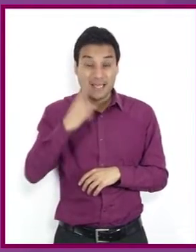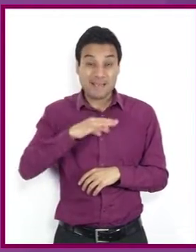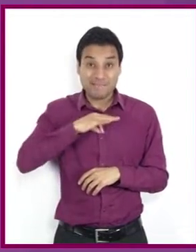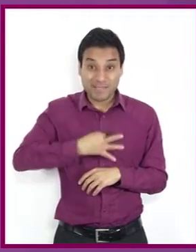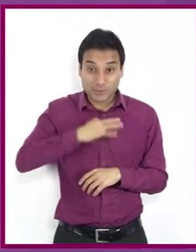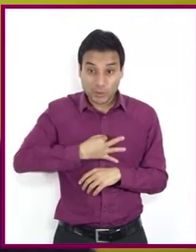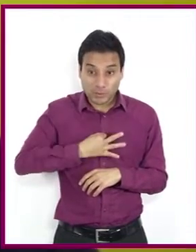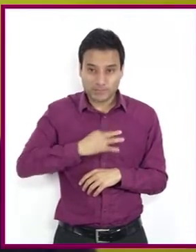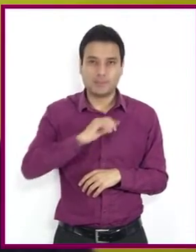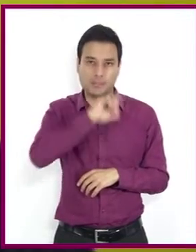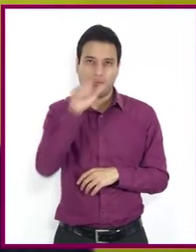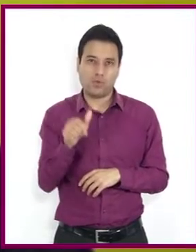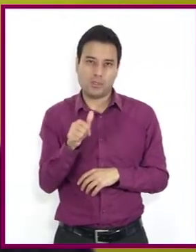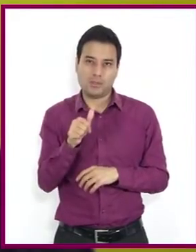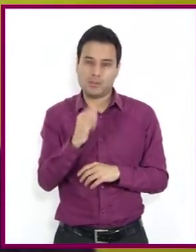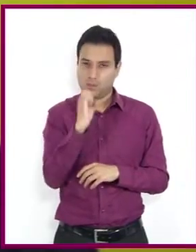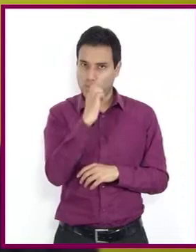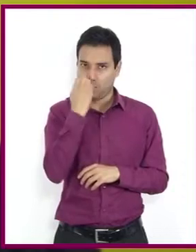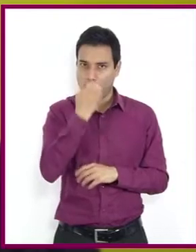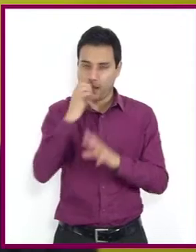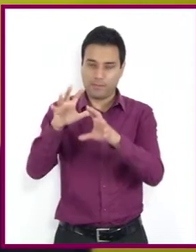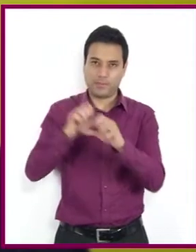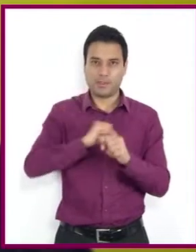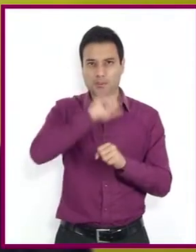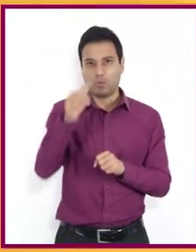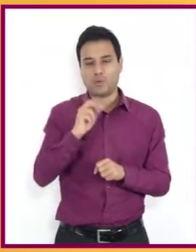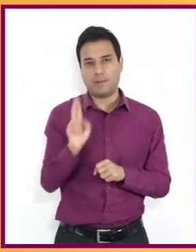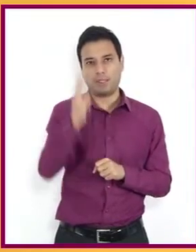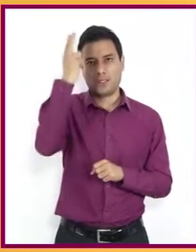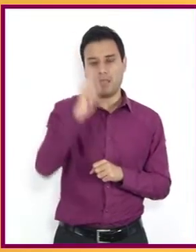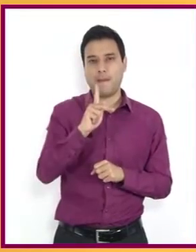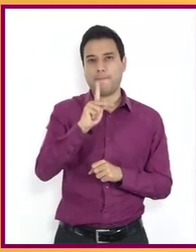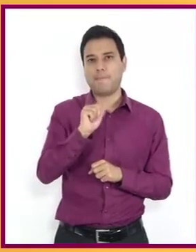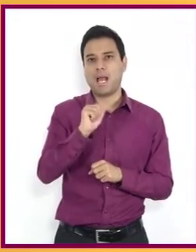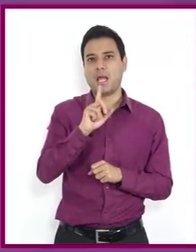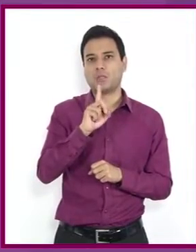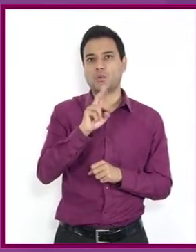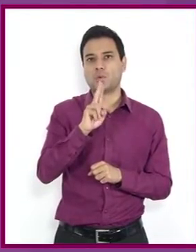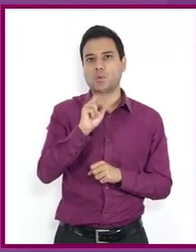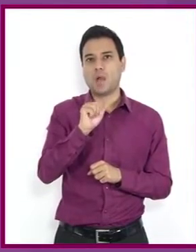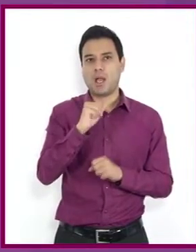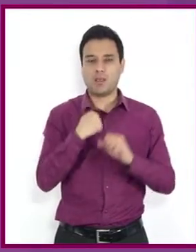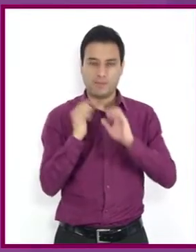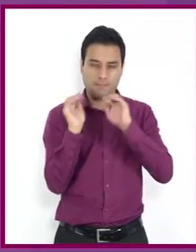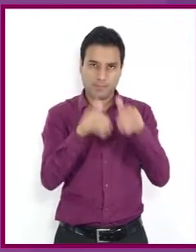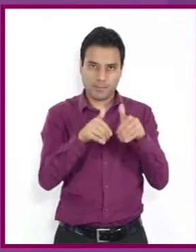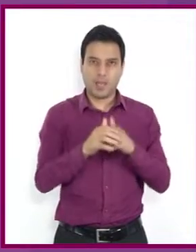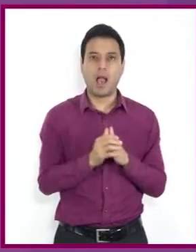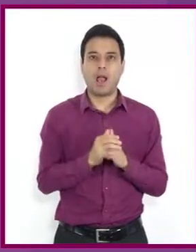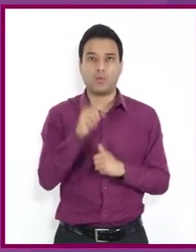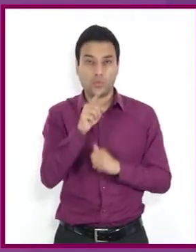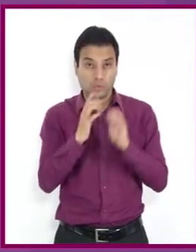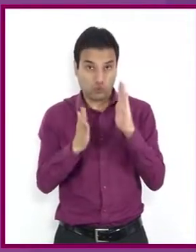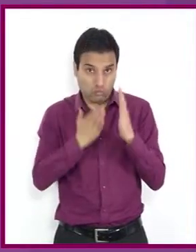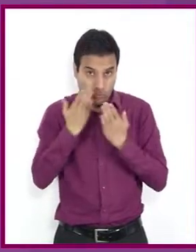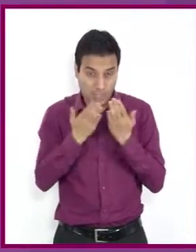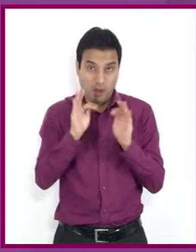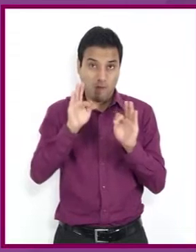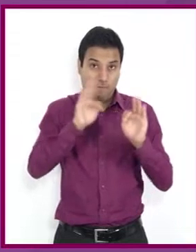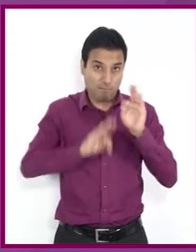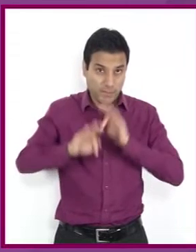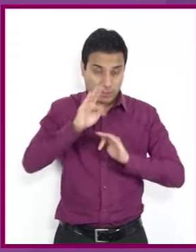un par de años después me mandó a la Universidad de Padua. Ya veo. ¿Fue ahí donde estudió física